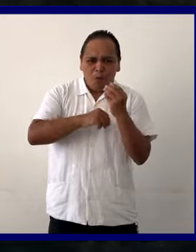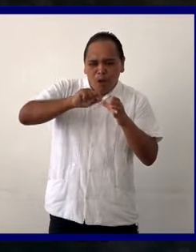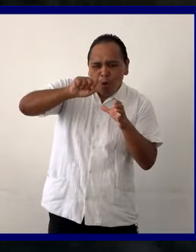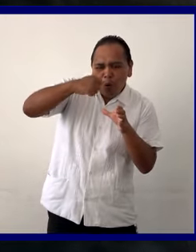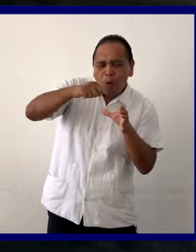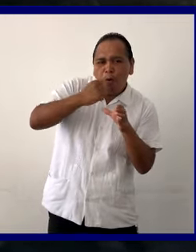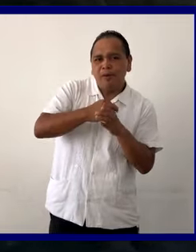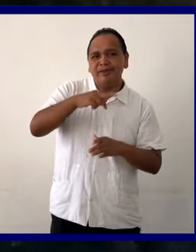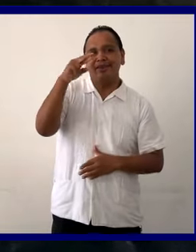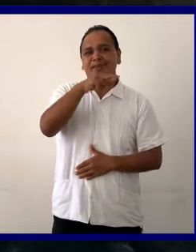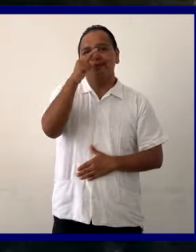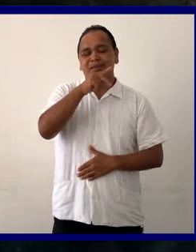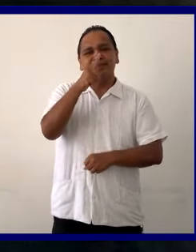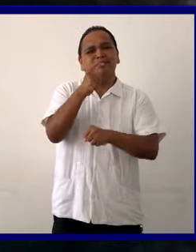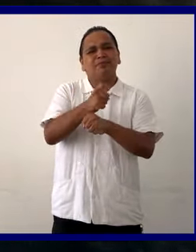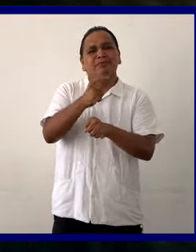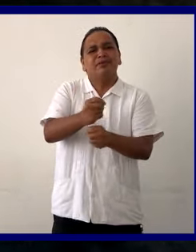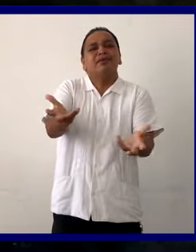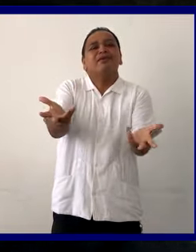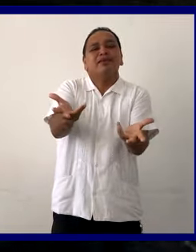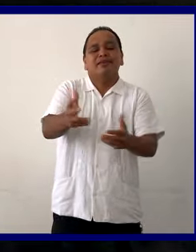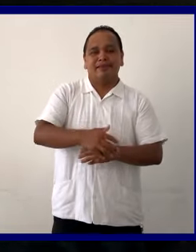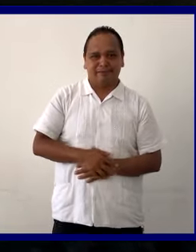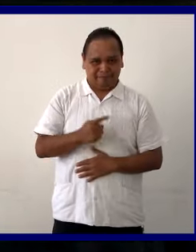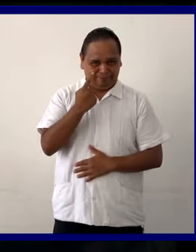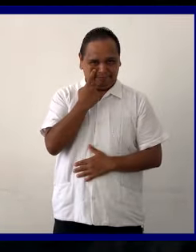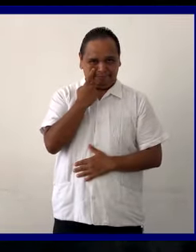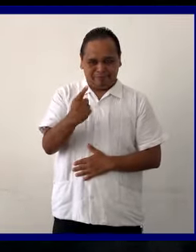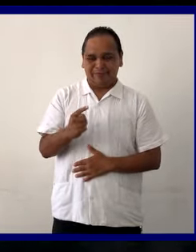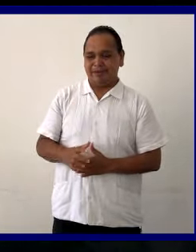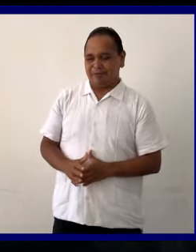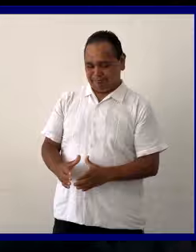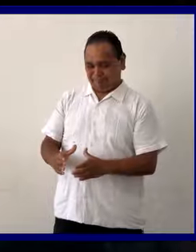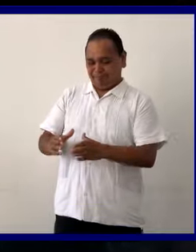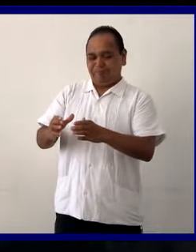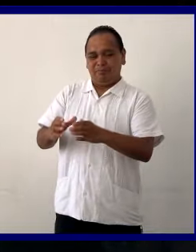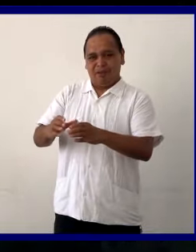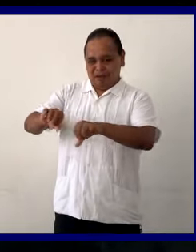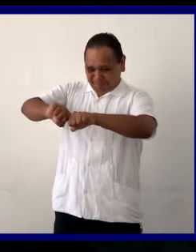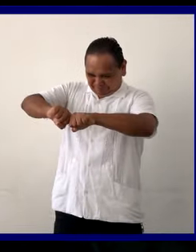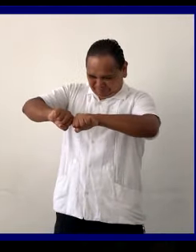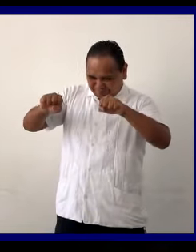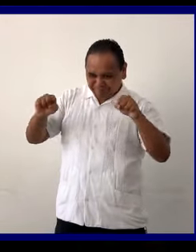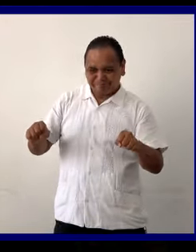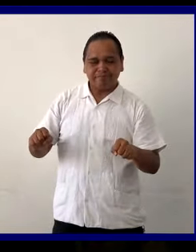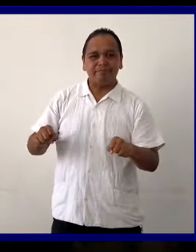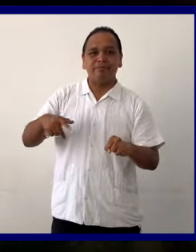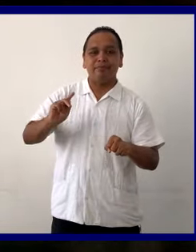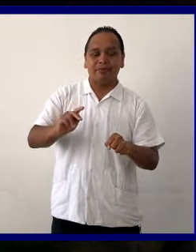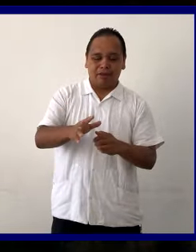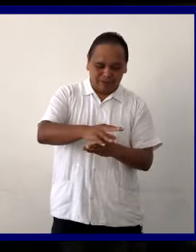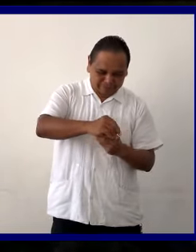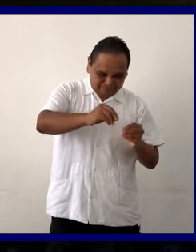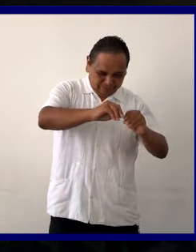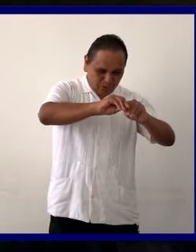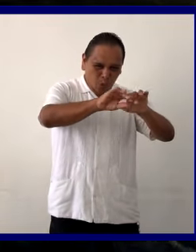es abrir esta caja. ¿Ves? Así como la tienes, y tiene un nylon. Ahora vamos a